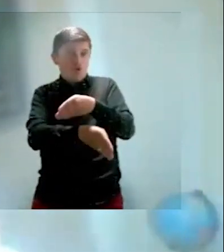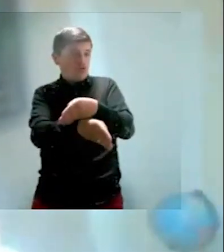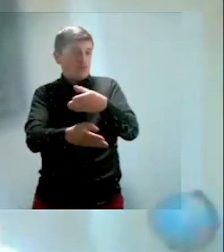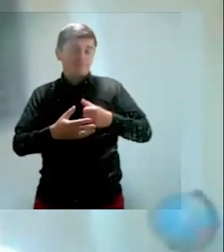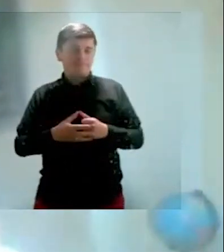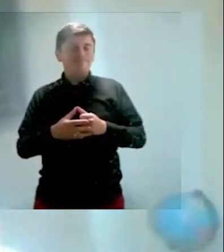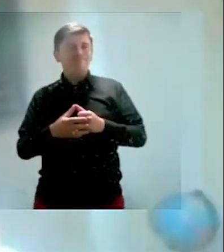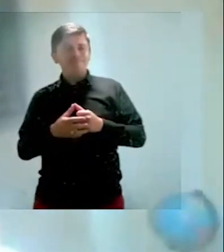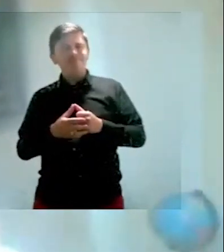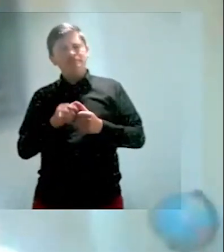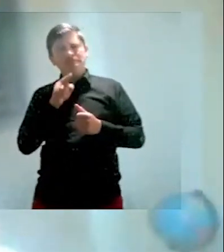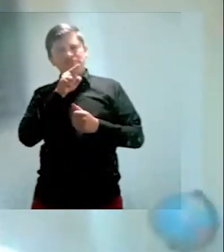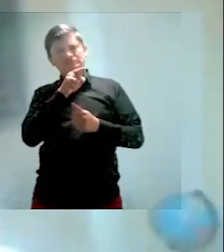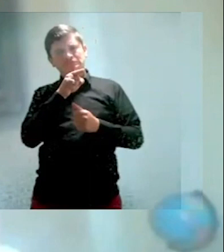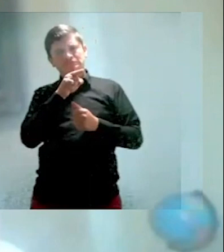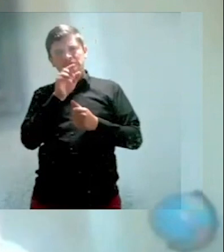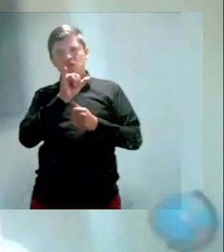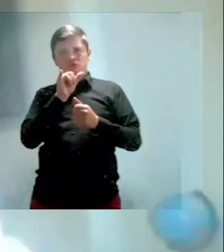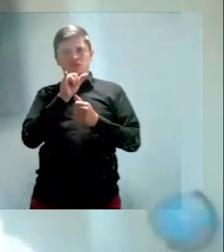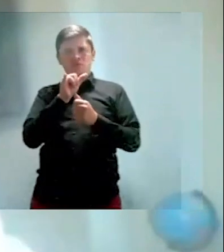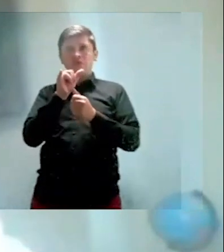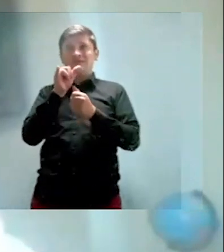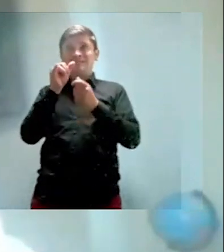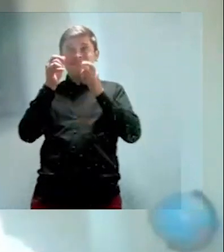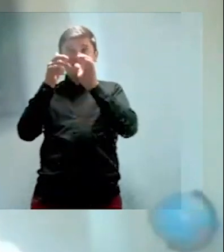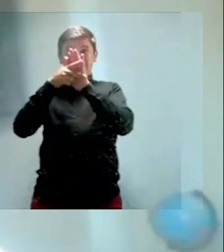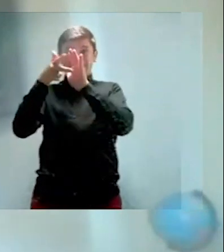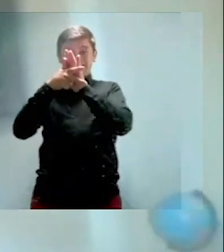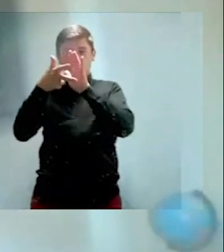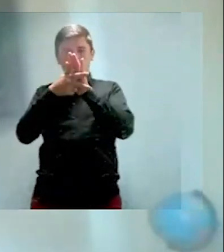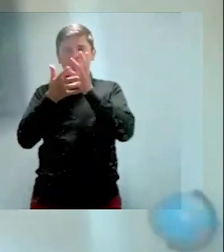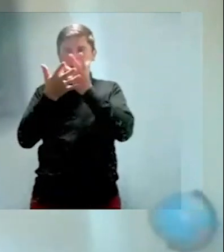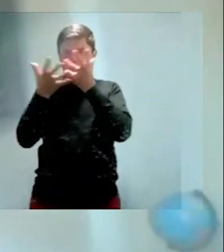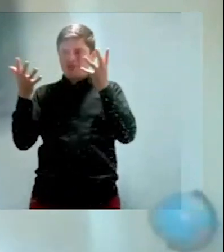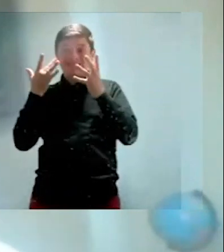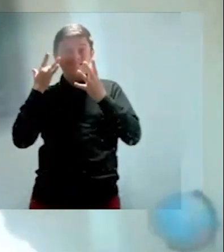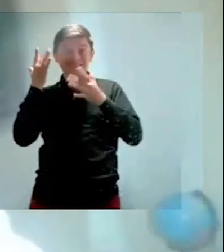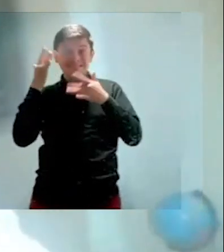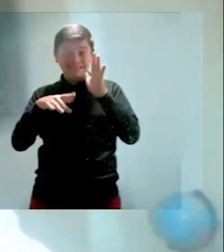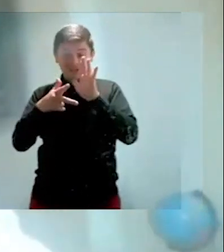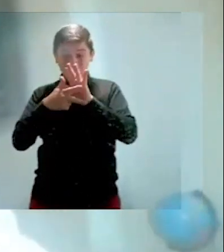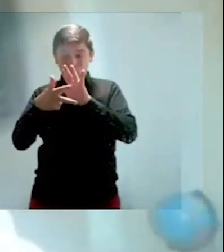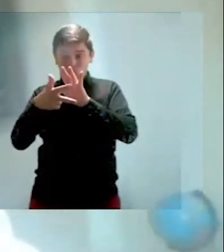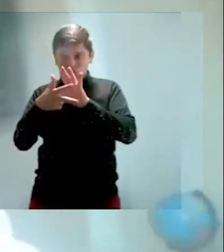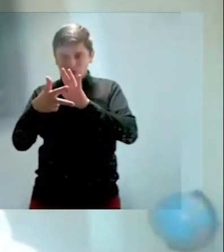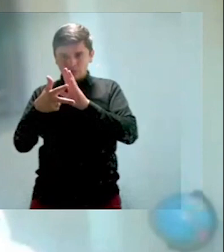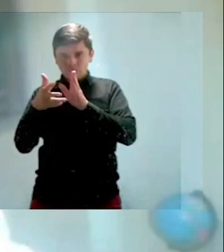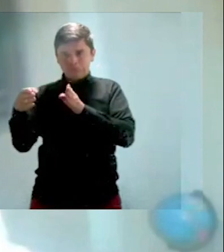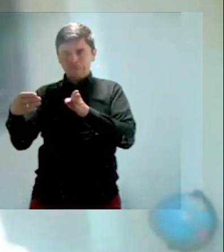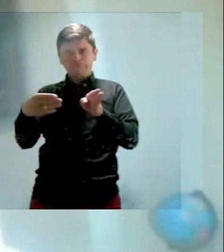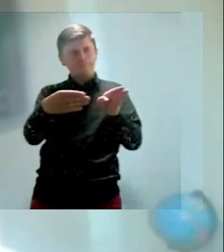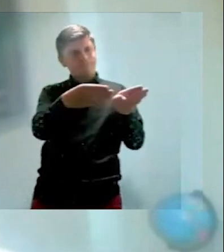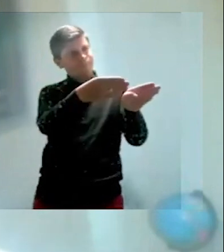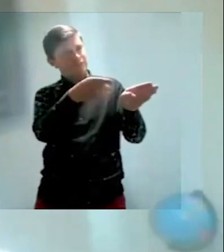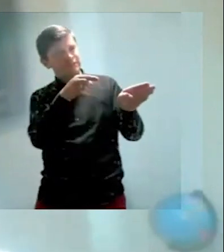la Corte ha ido también ampliando la base, ampliando los efectos de